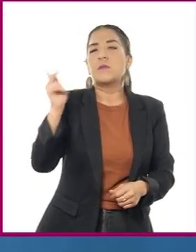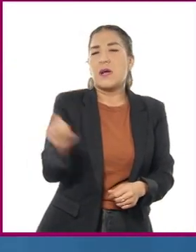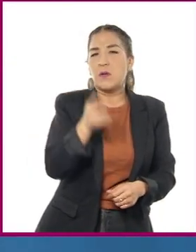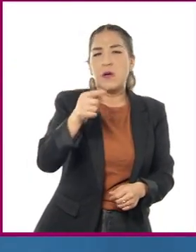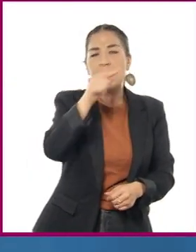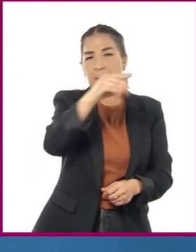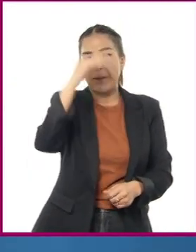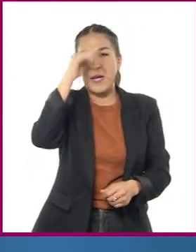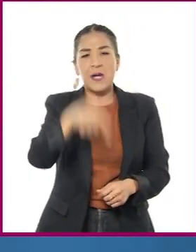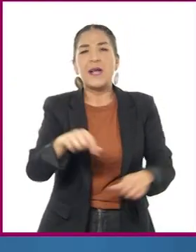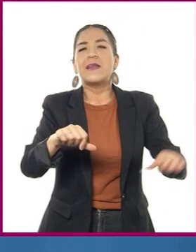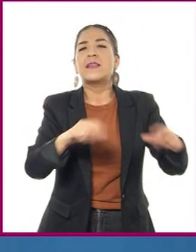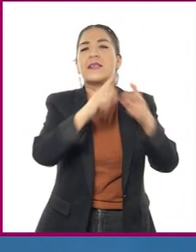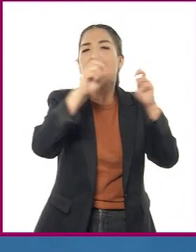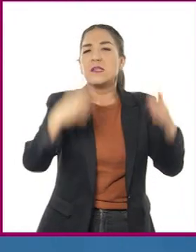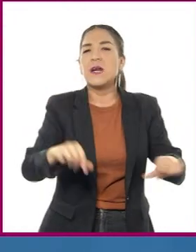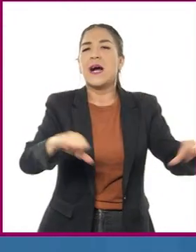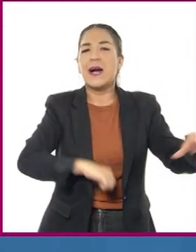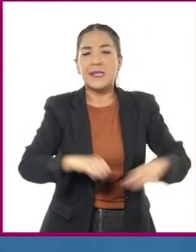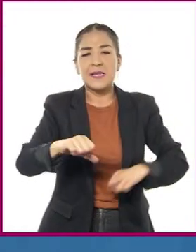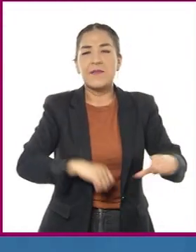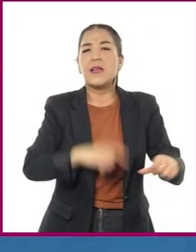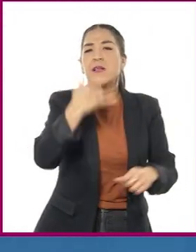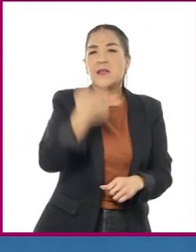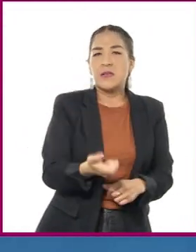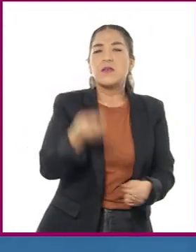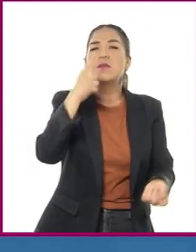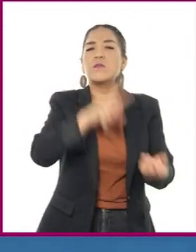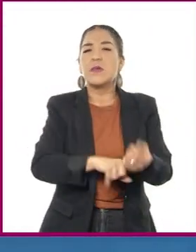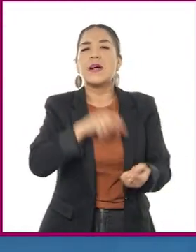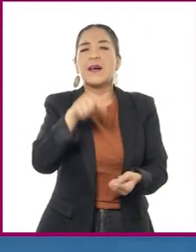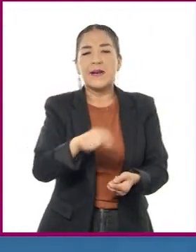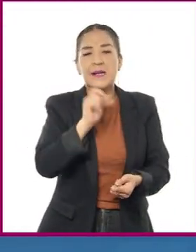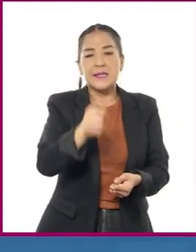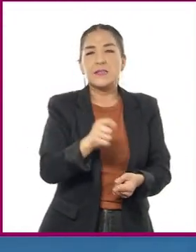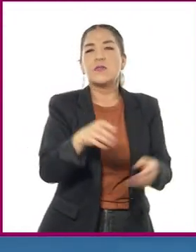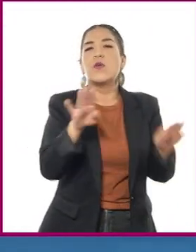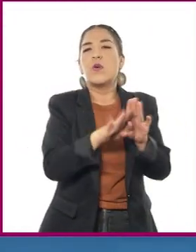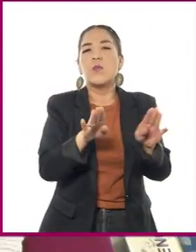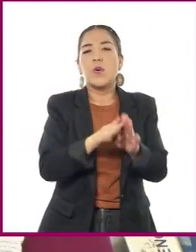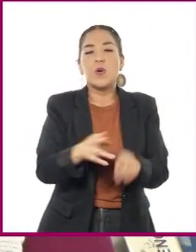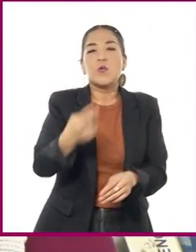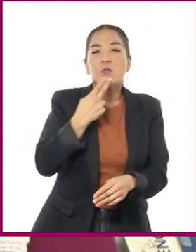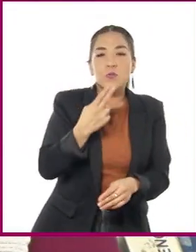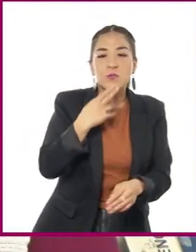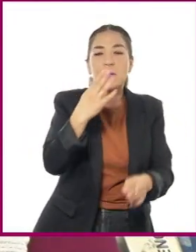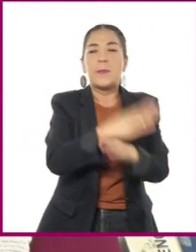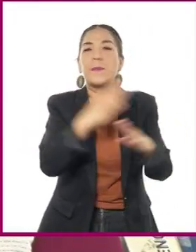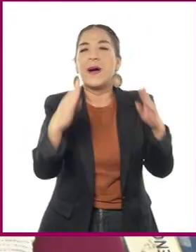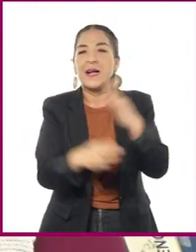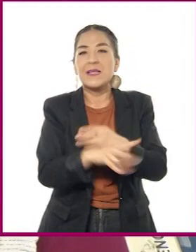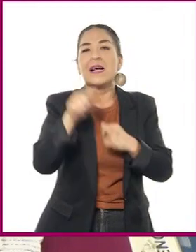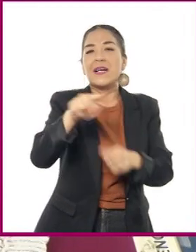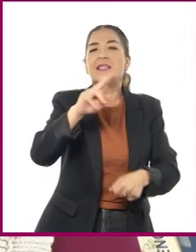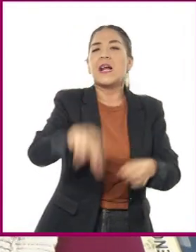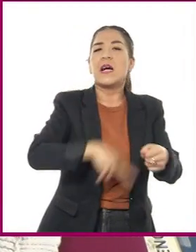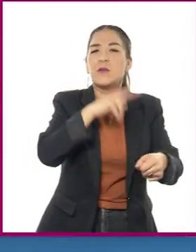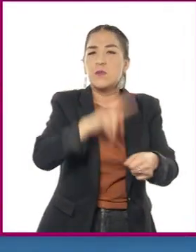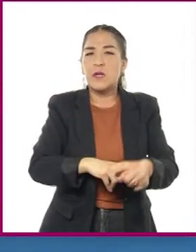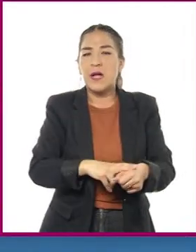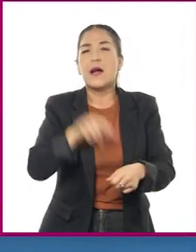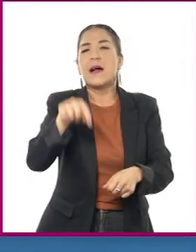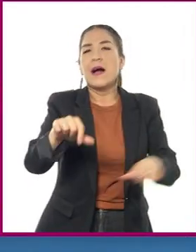el desarrollo de las actividades económicas está de por medio la extracción y uso de los recursos naturales,